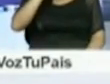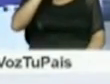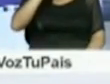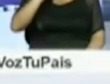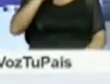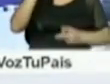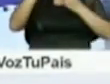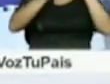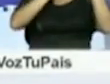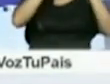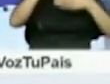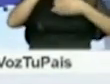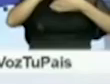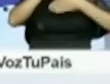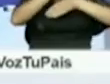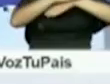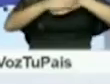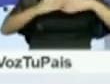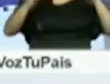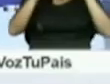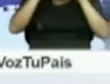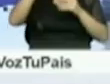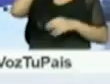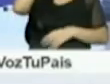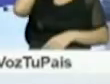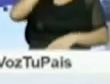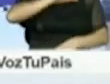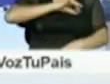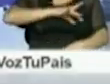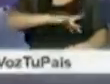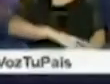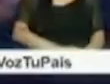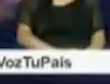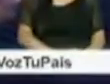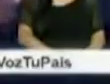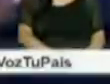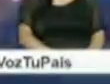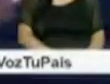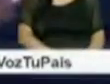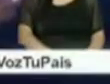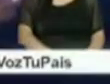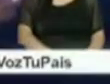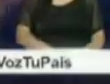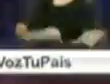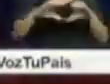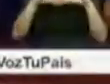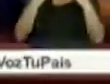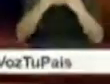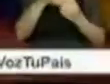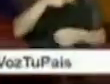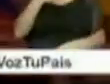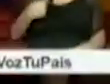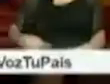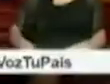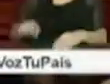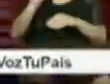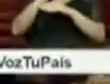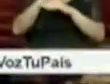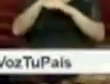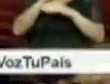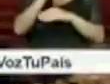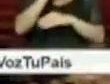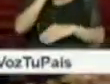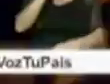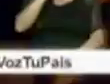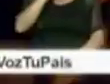por Sudamérica, que incluye Perú y Chile. La comitiva china en Ecuador, presidida por el presidente